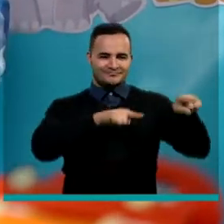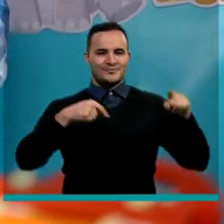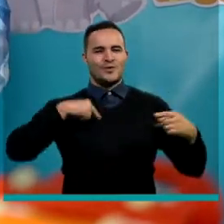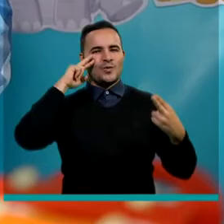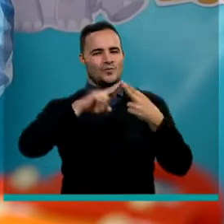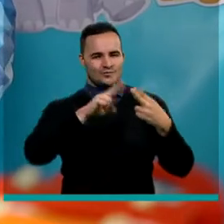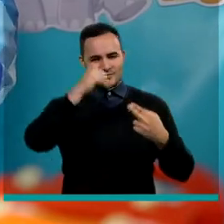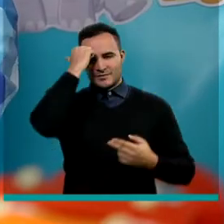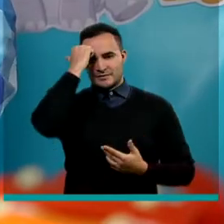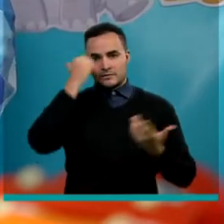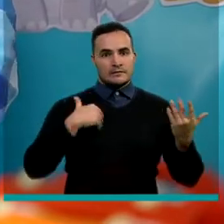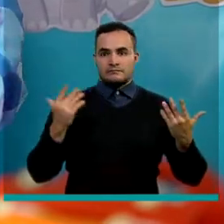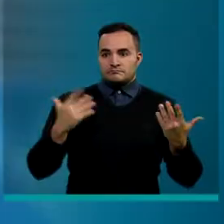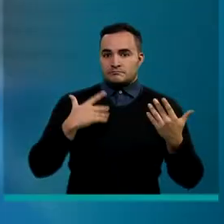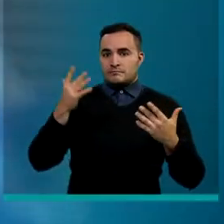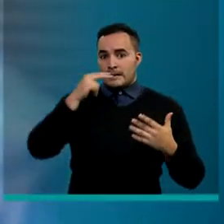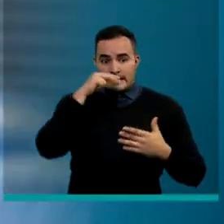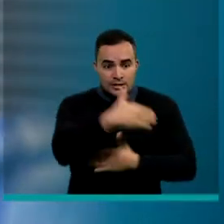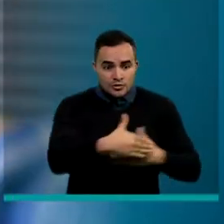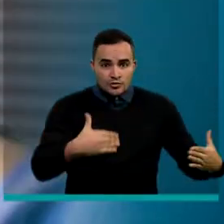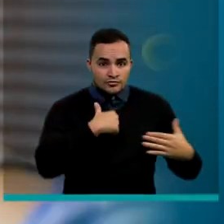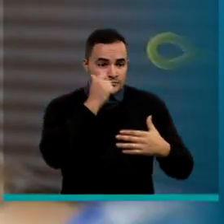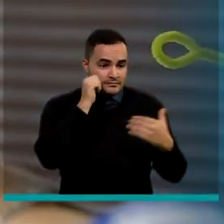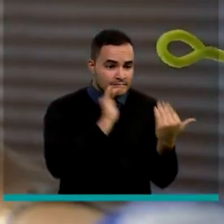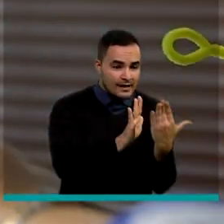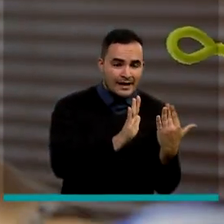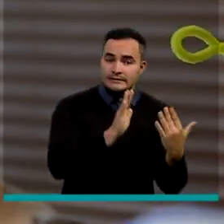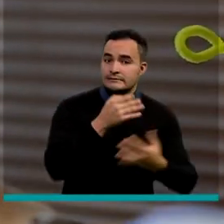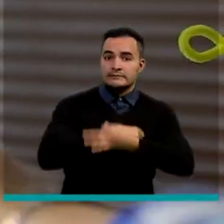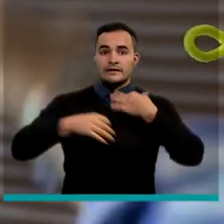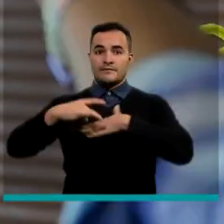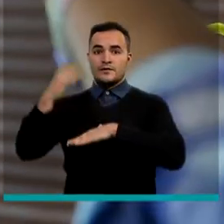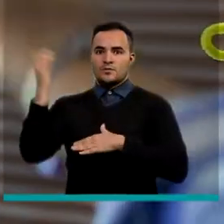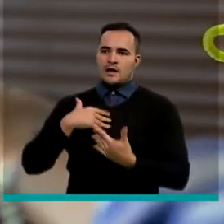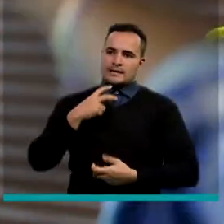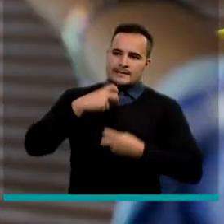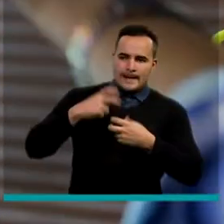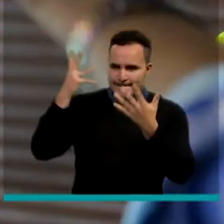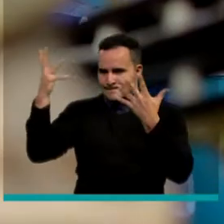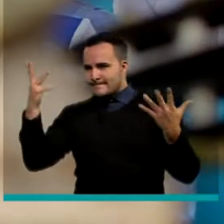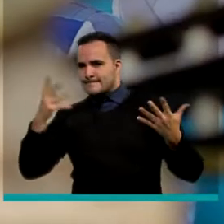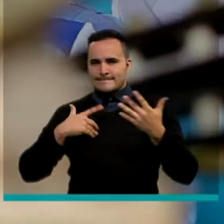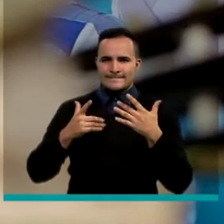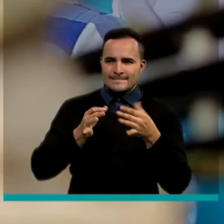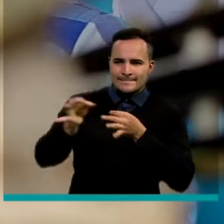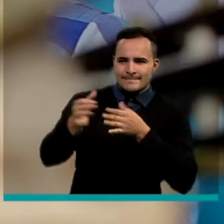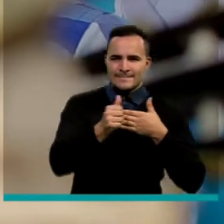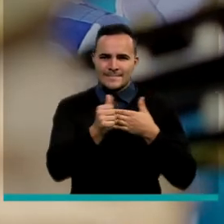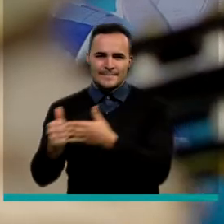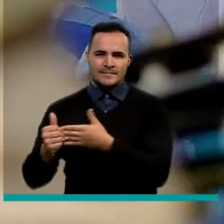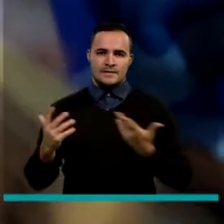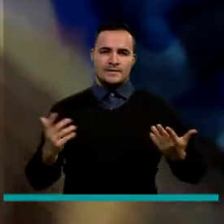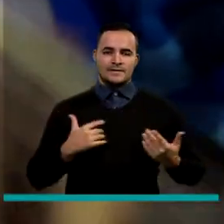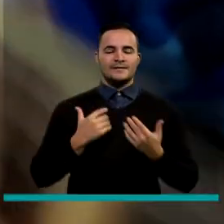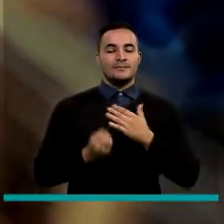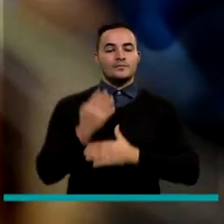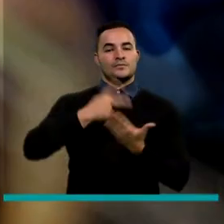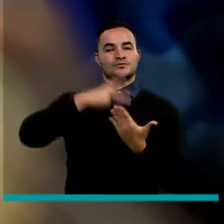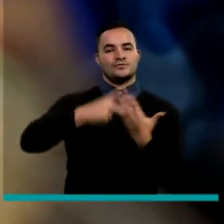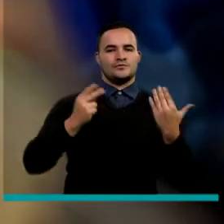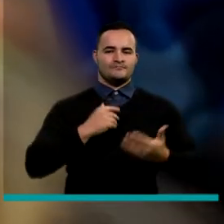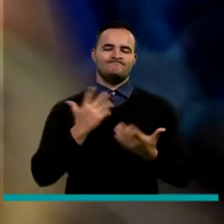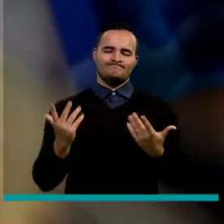porque no tener los niños de manera presencial complica mucho todos los procesos que llevamos con ellos. Música con sentido nace como